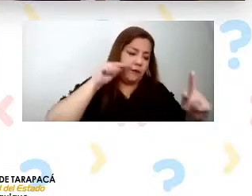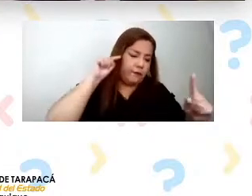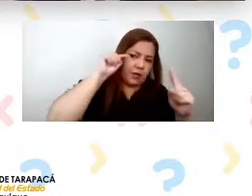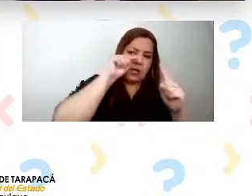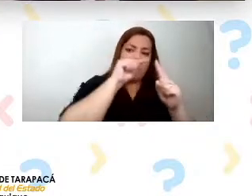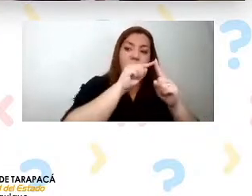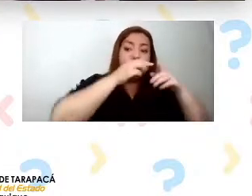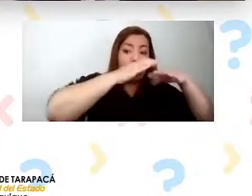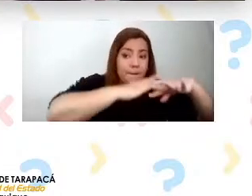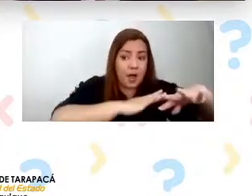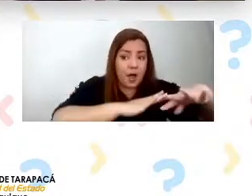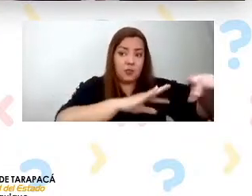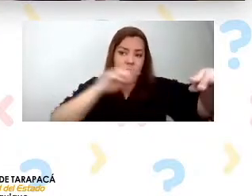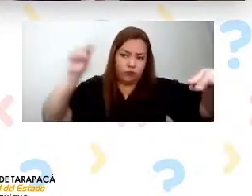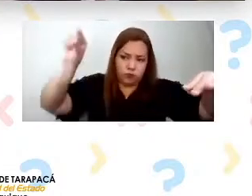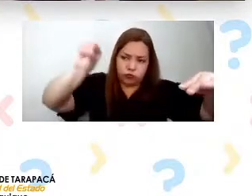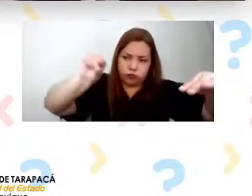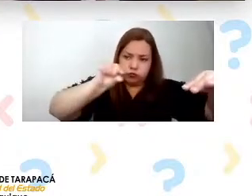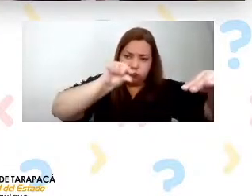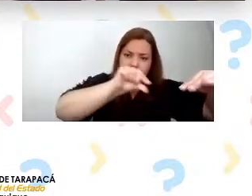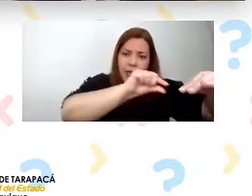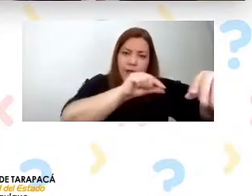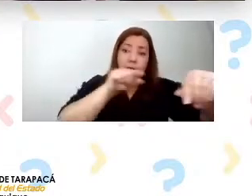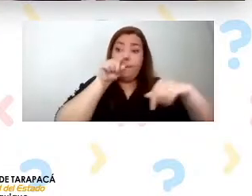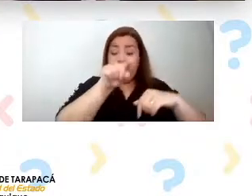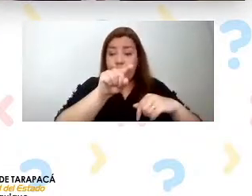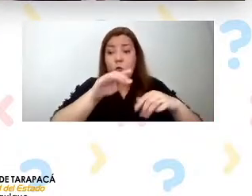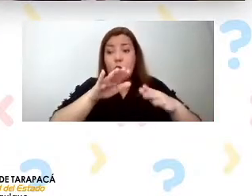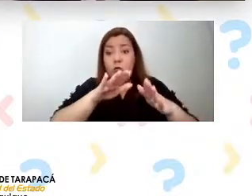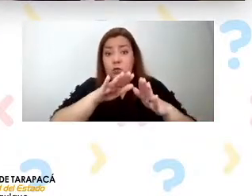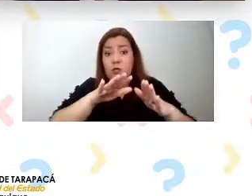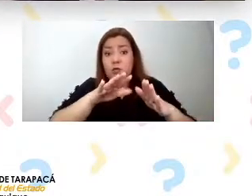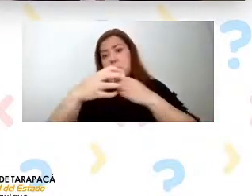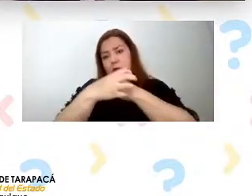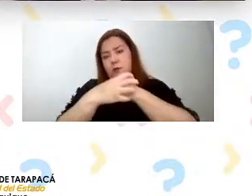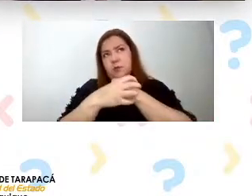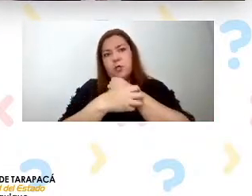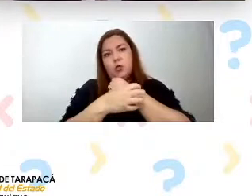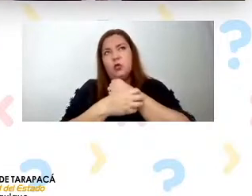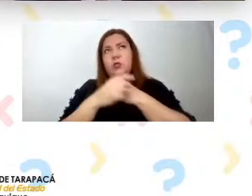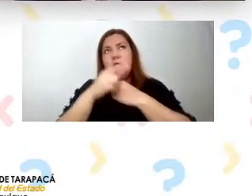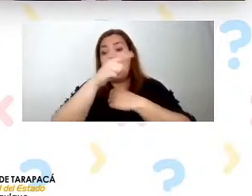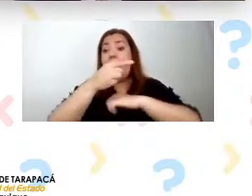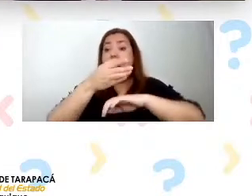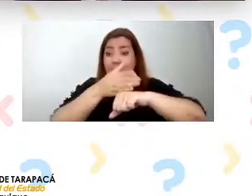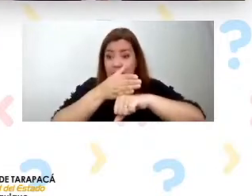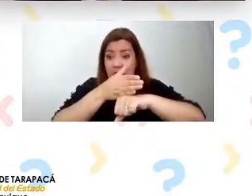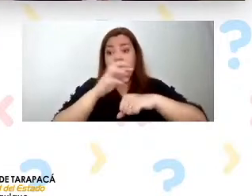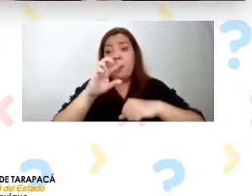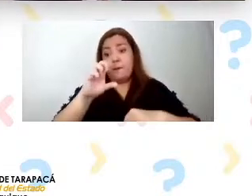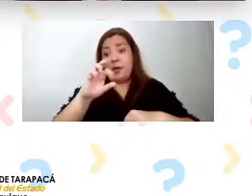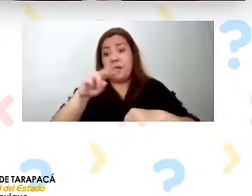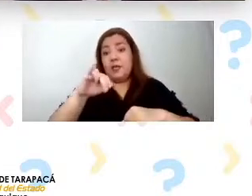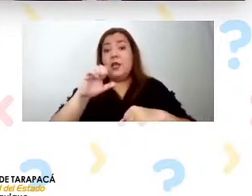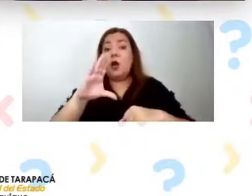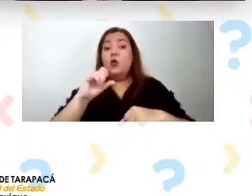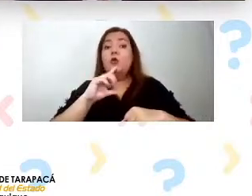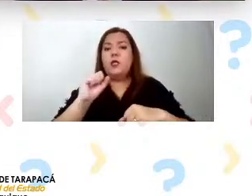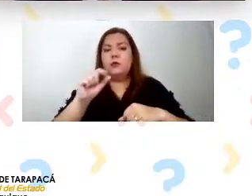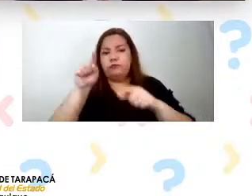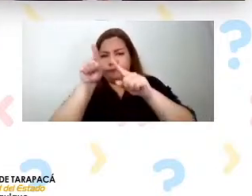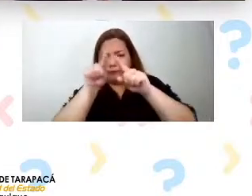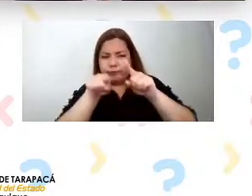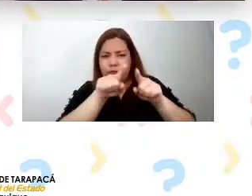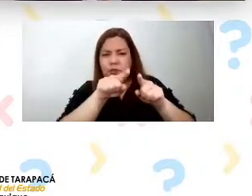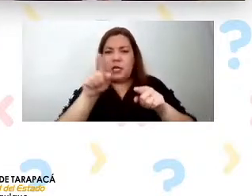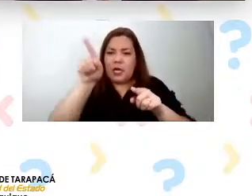esta es parte de la región de Tarapacá, de la región de Arica y Parinacota, y la